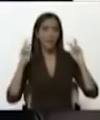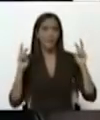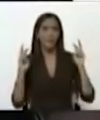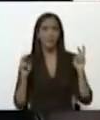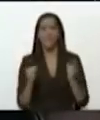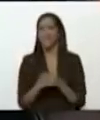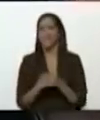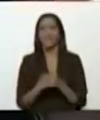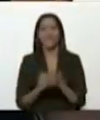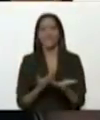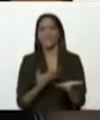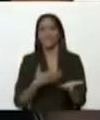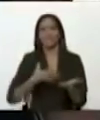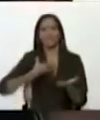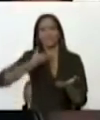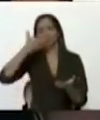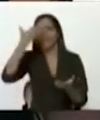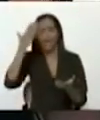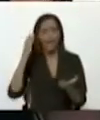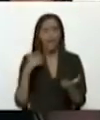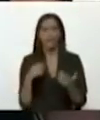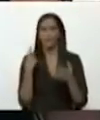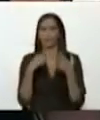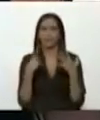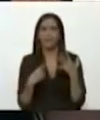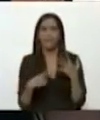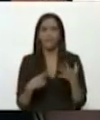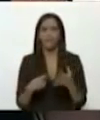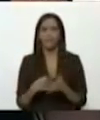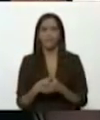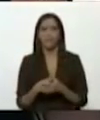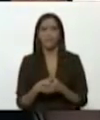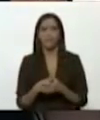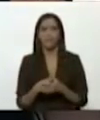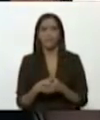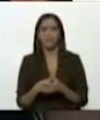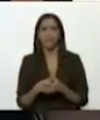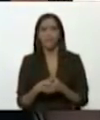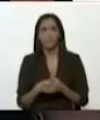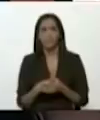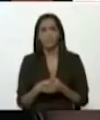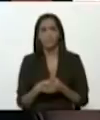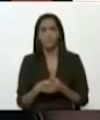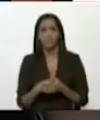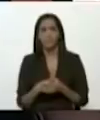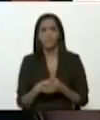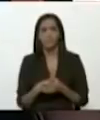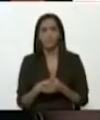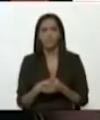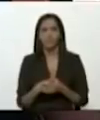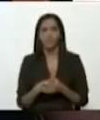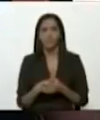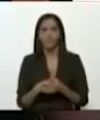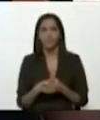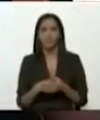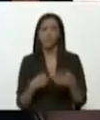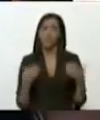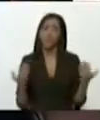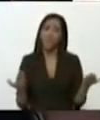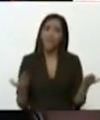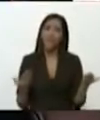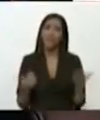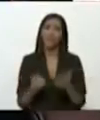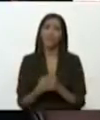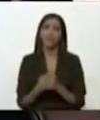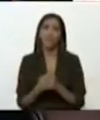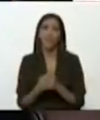sirio, etcétera, etcétera. Y por eso el tema de Hezbollah. Y el tema de Hezbollah. Y el otro tema. Por eso es que el show a